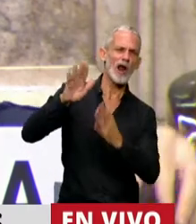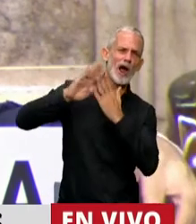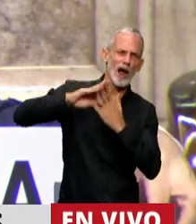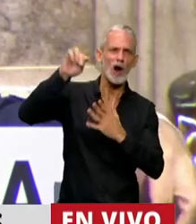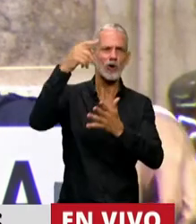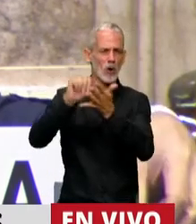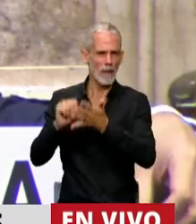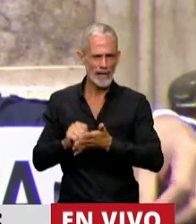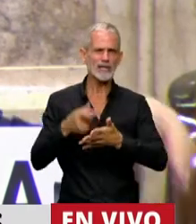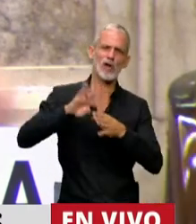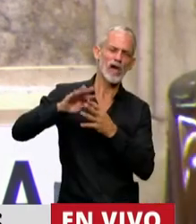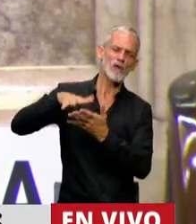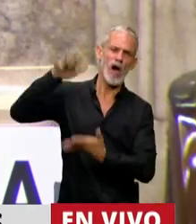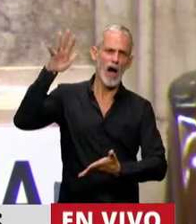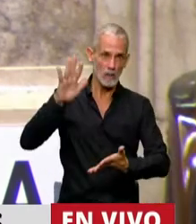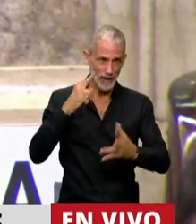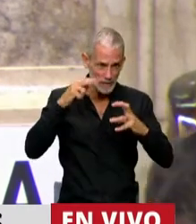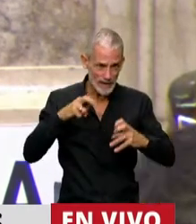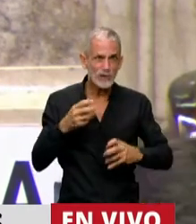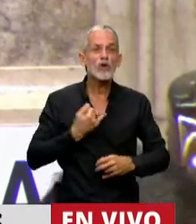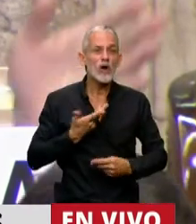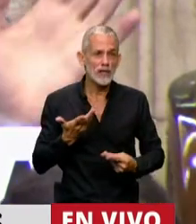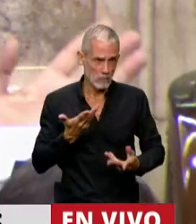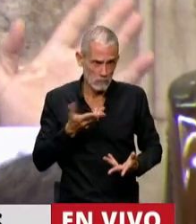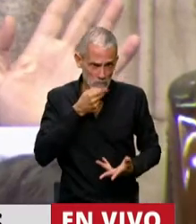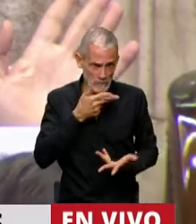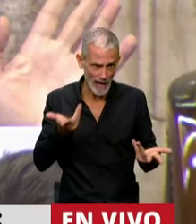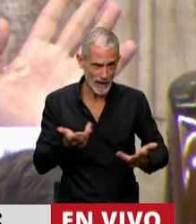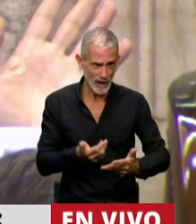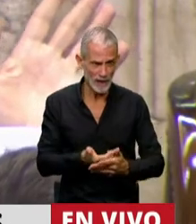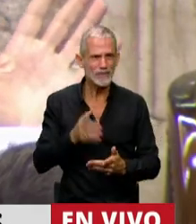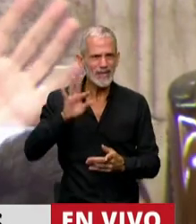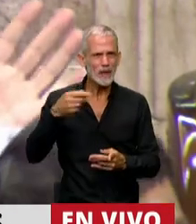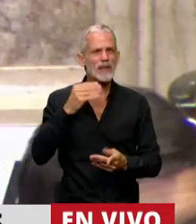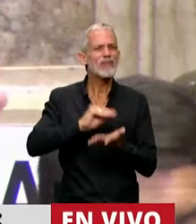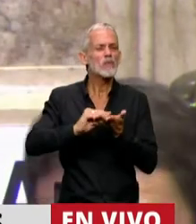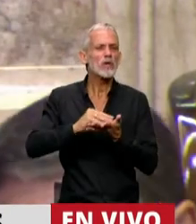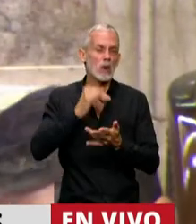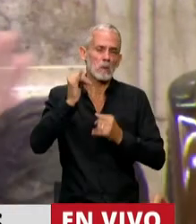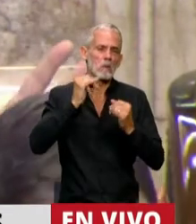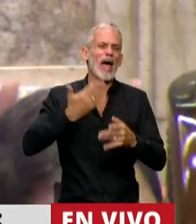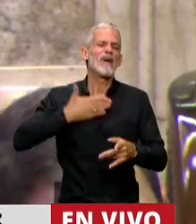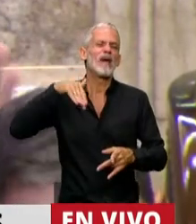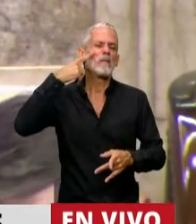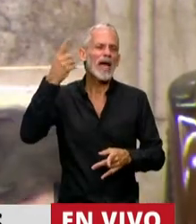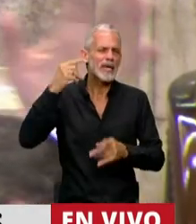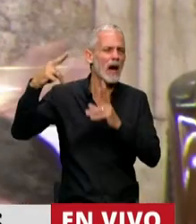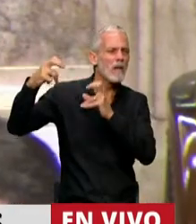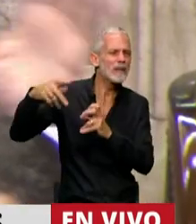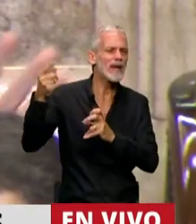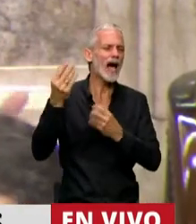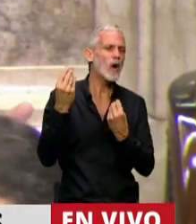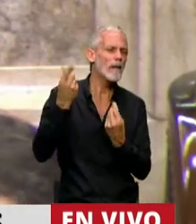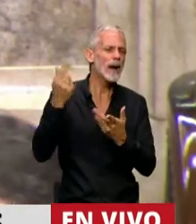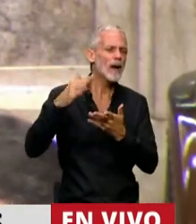el endeudamiento, y sin embargo acá no se investiga, ¿no? Recién también escuchamos que alguien dijo que el FMI estaría viendo